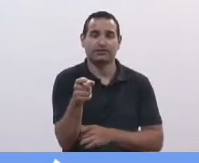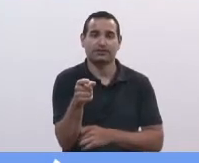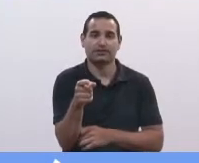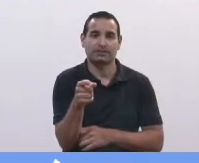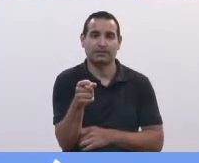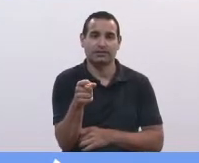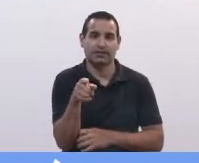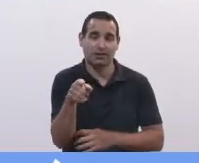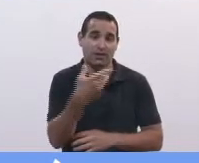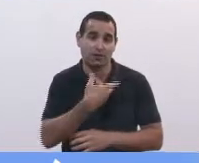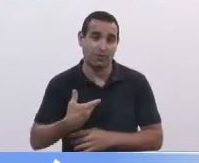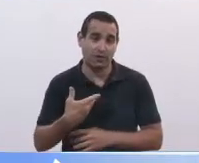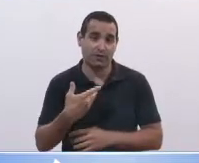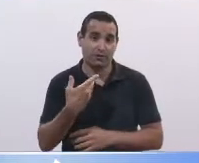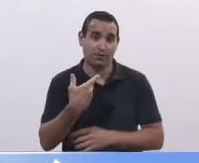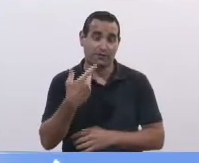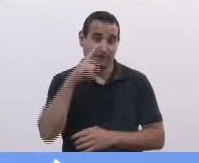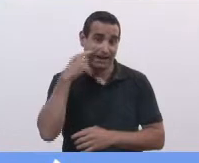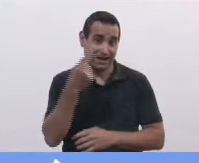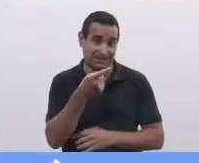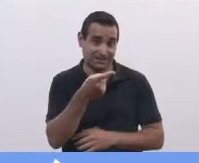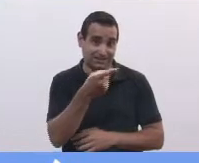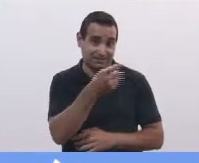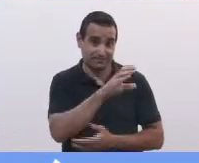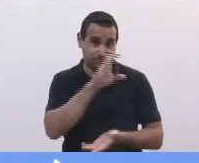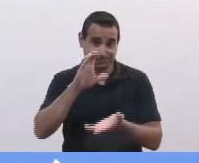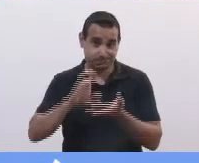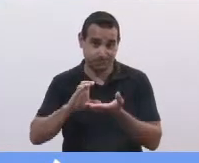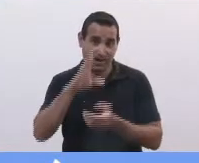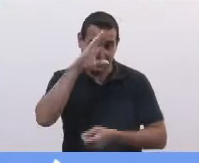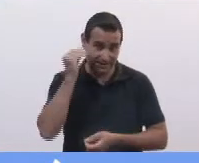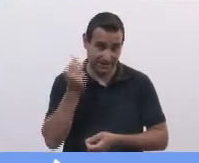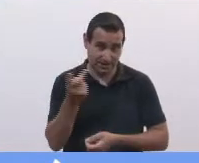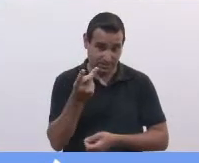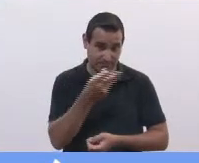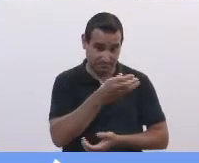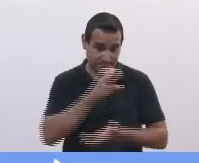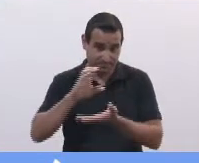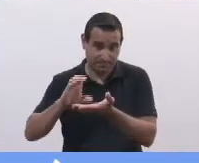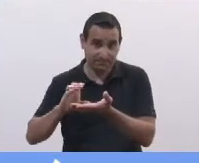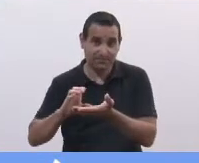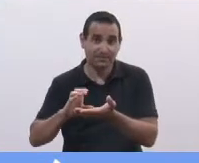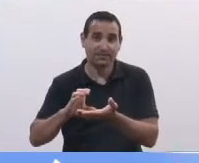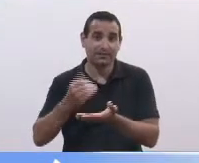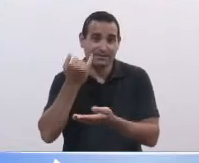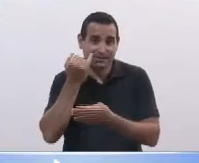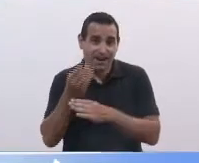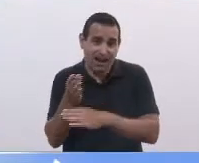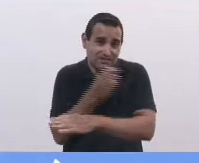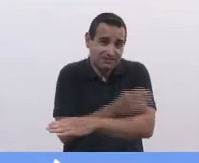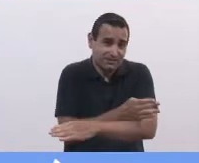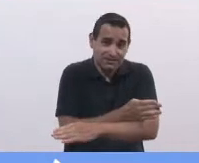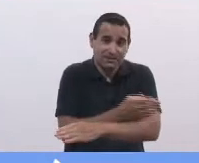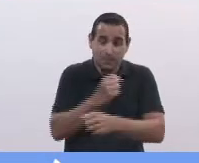que recibió el gobierno de Alberto Fernández y Cristina Fernández de Kirchner eran